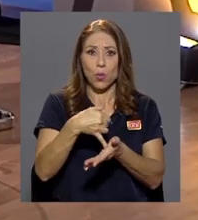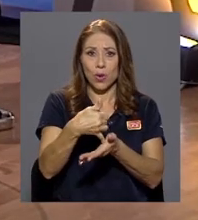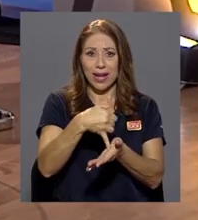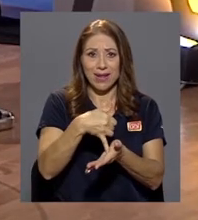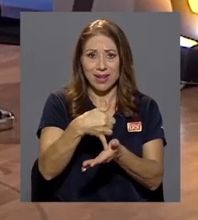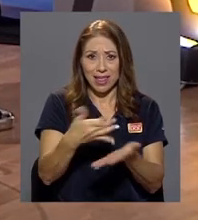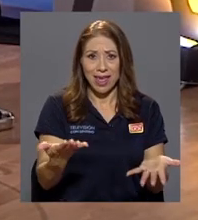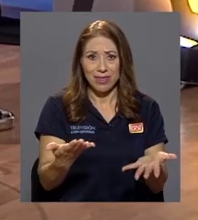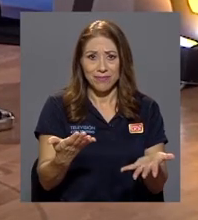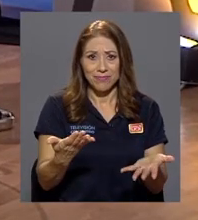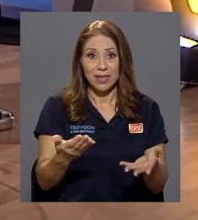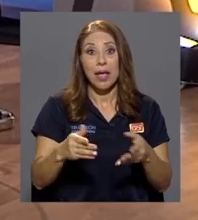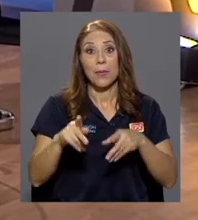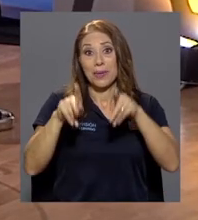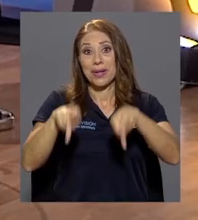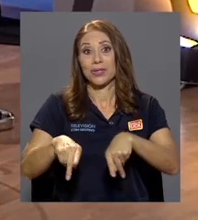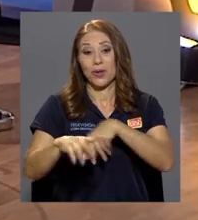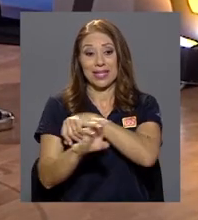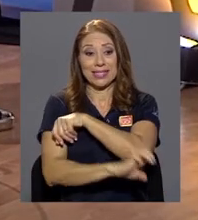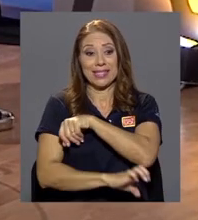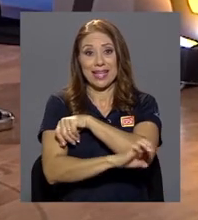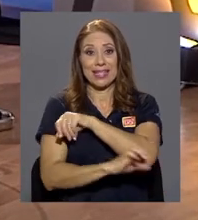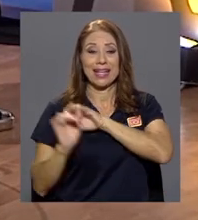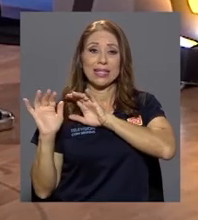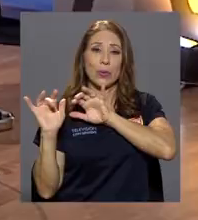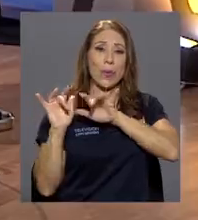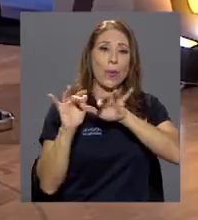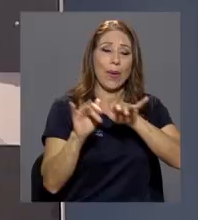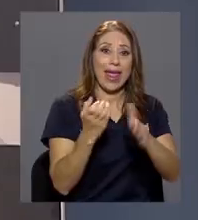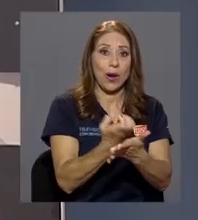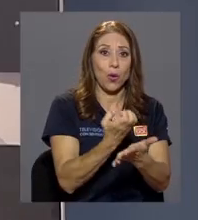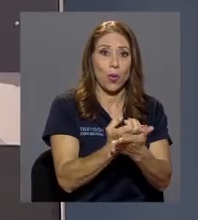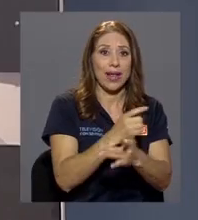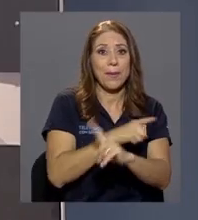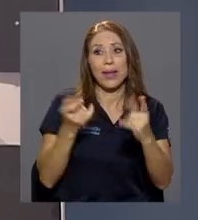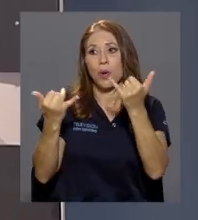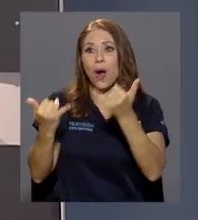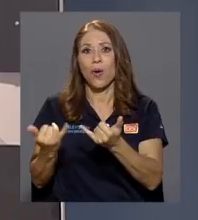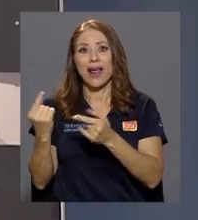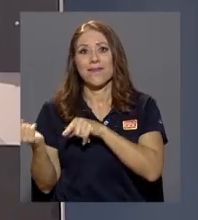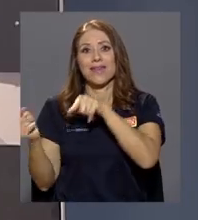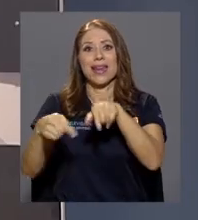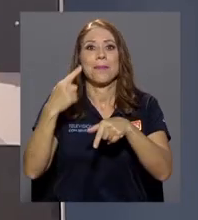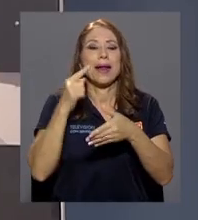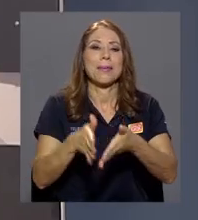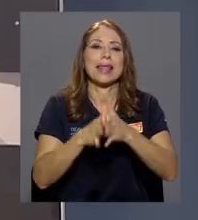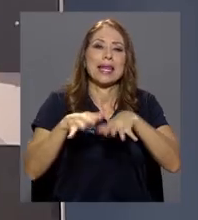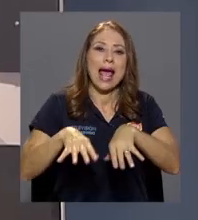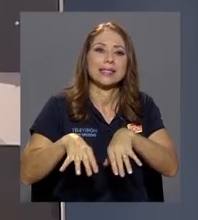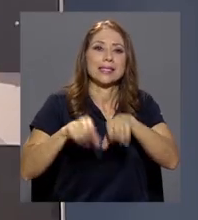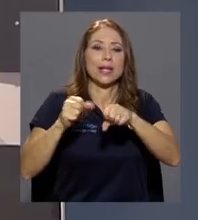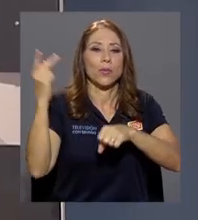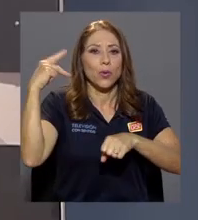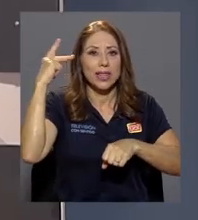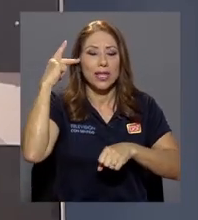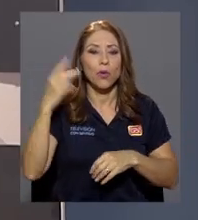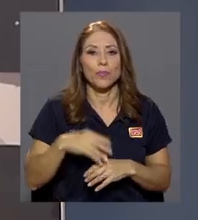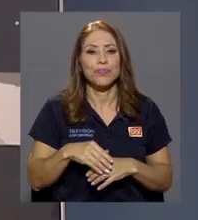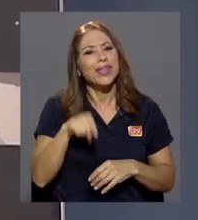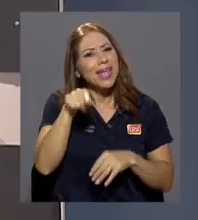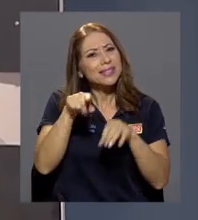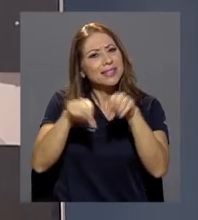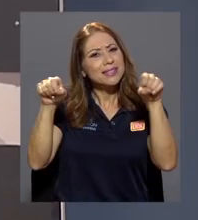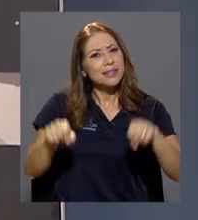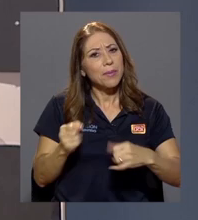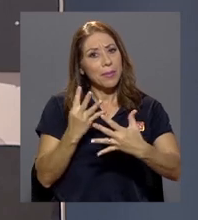propiamente también esa migración que antes era económica y que ahora es de asilo político como leer la realidad de ese